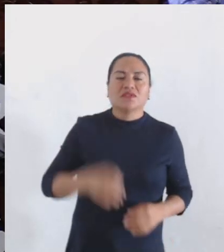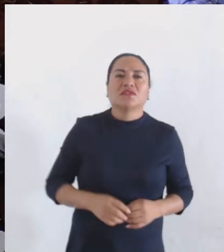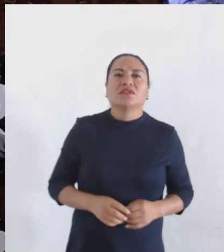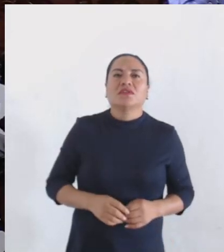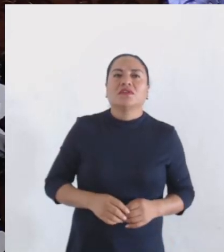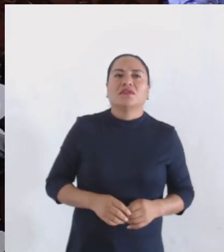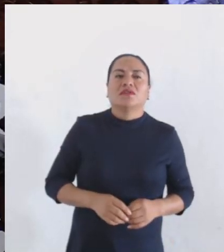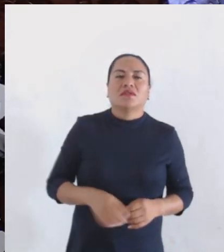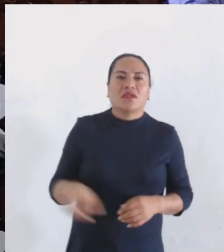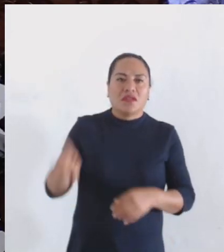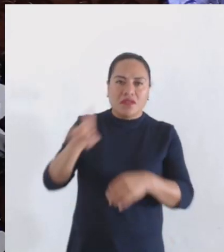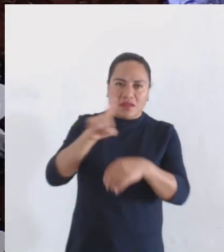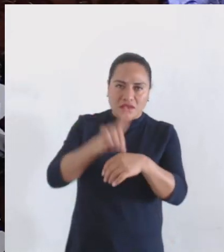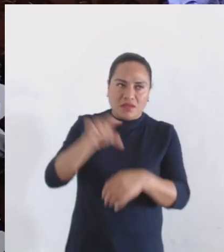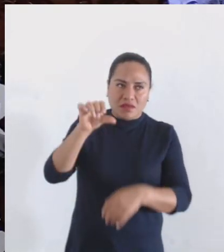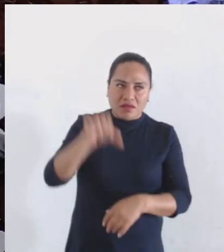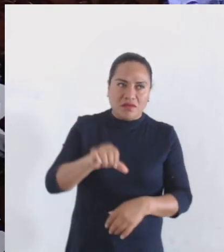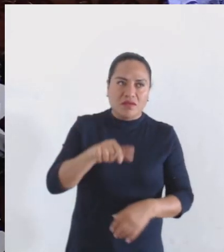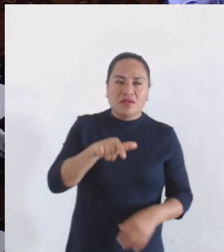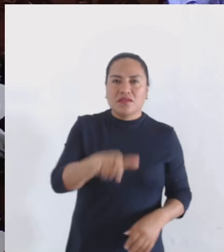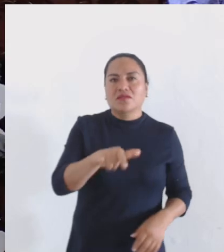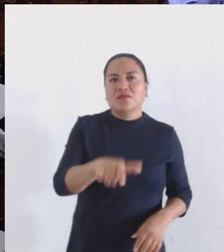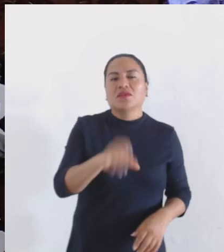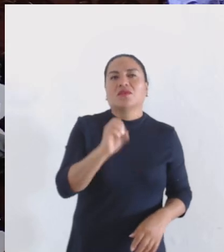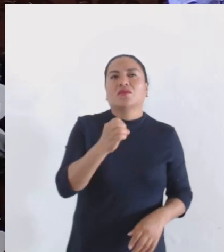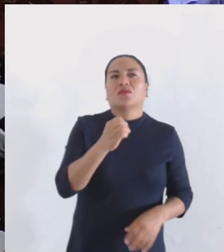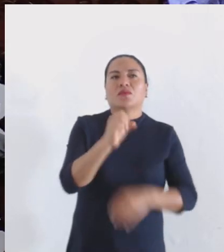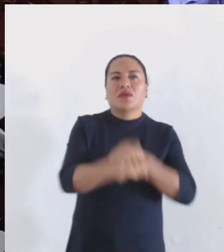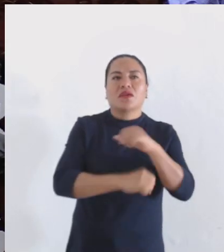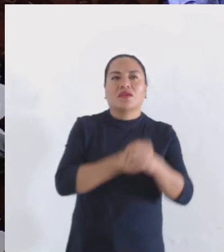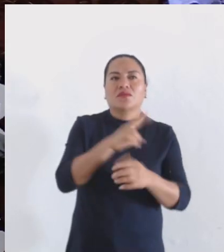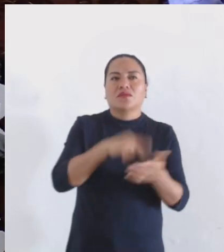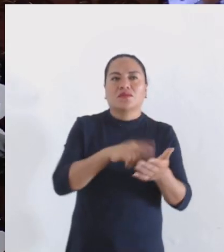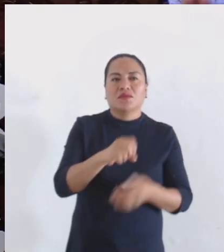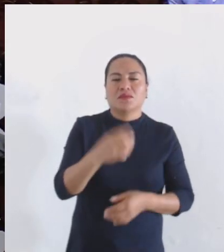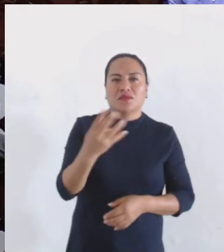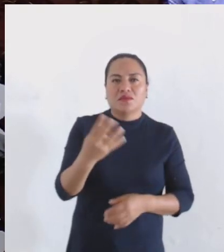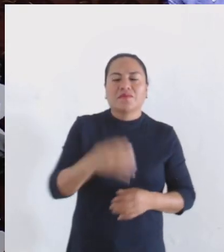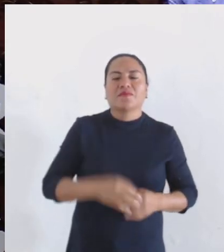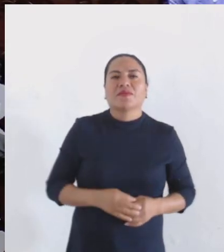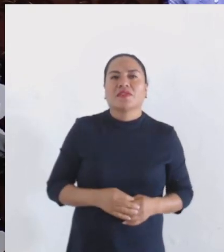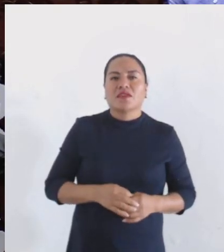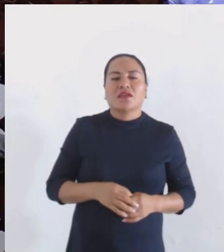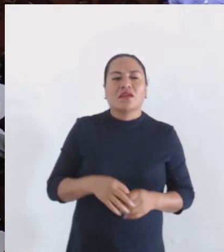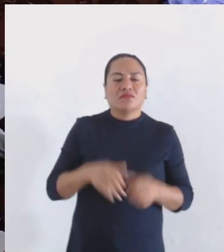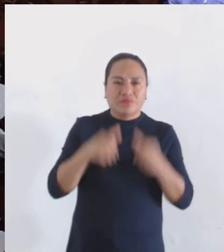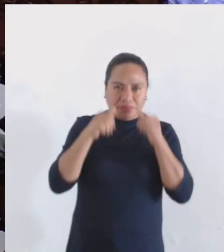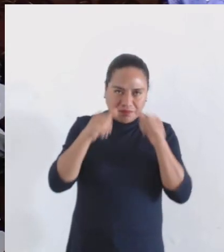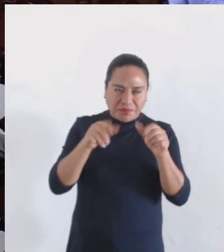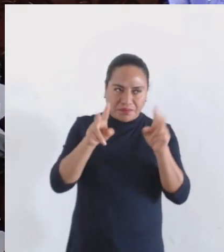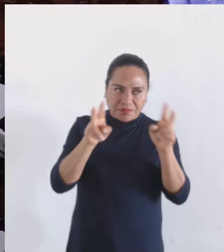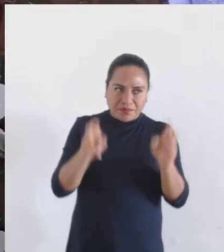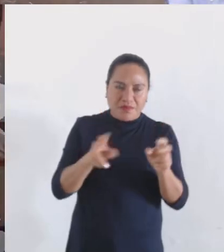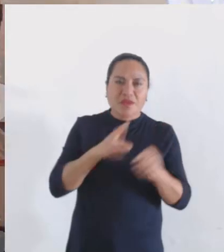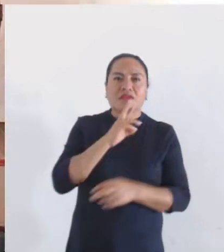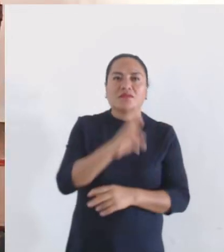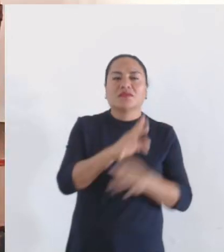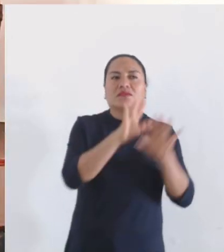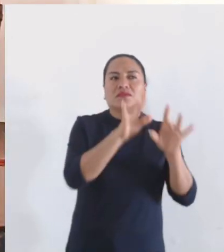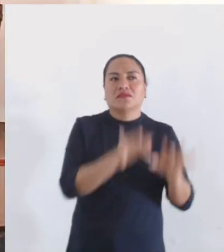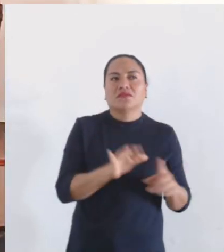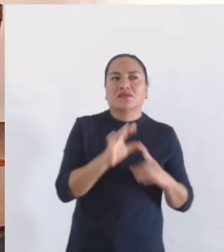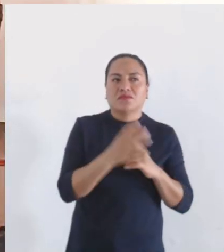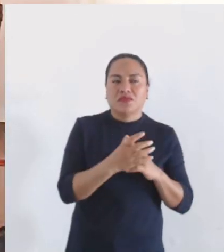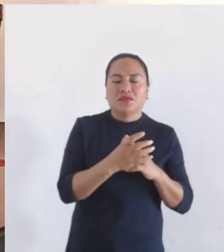Juárez, correspondiente al 17 de octubre del año 2024. El asunto en cartera y los dictámenes de